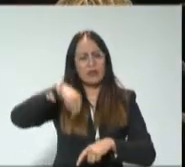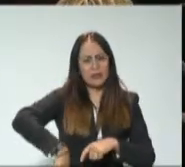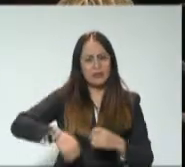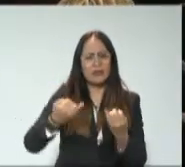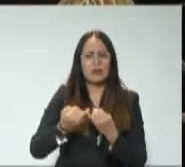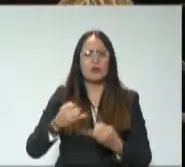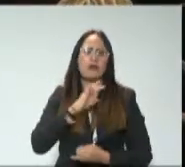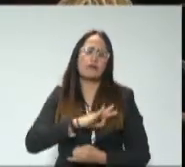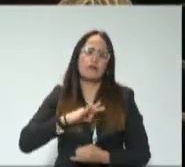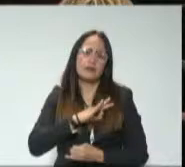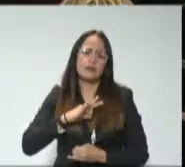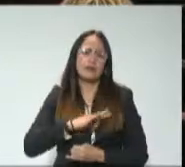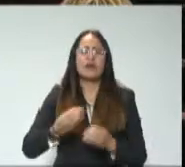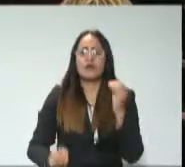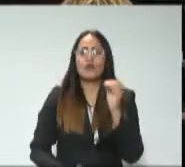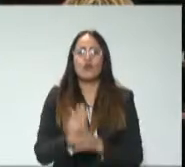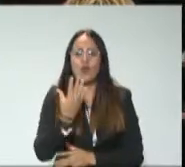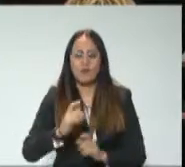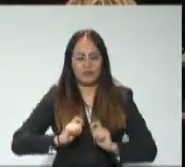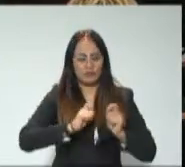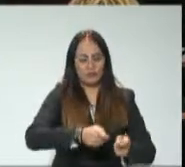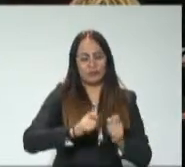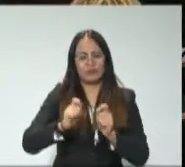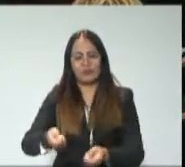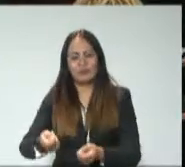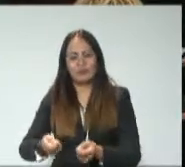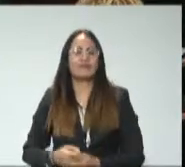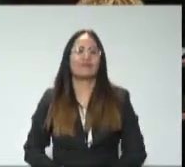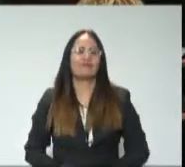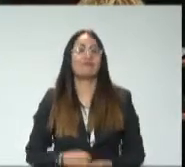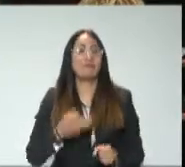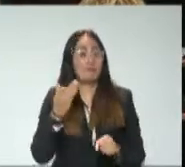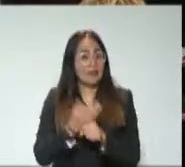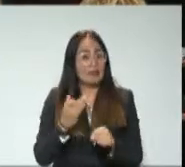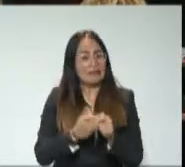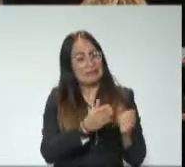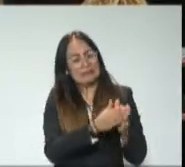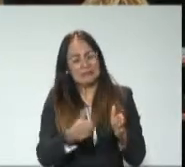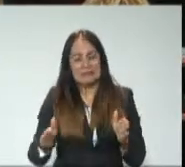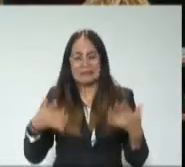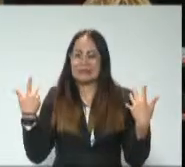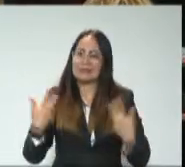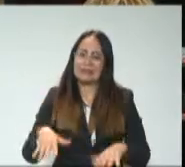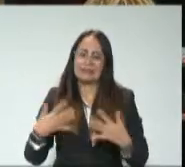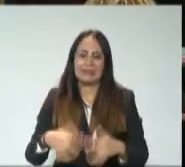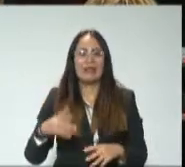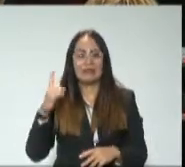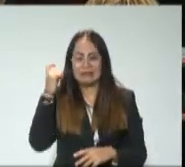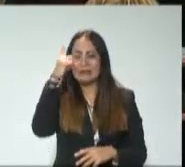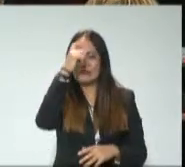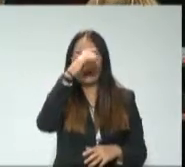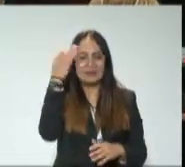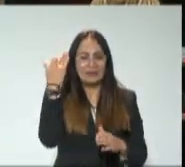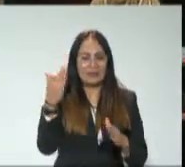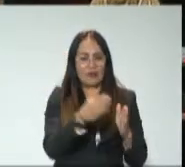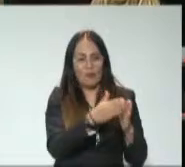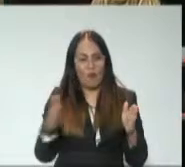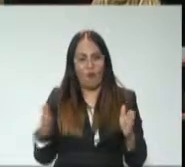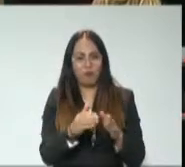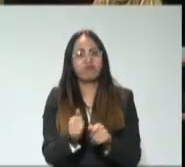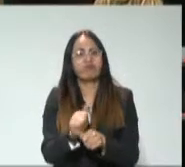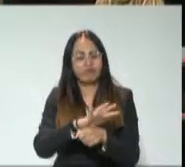recién designados nuevos comisionados les tocó ahora sí que la rifa del tigre en un contexto complicado